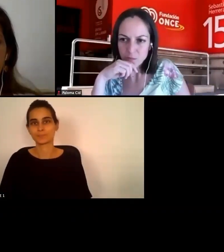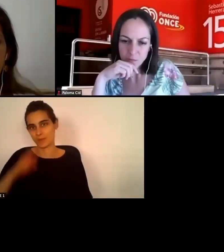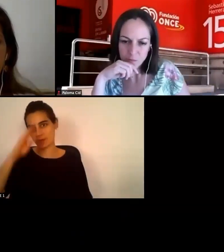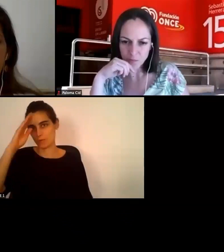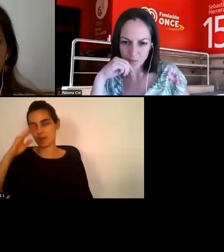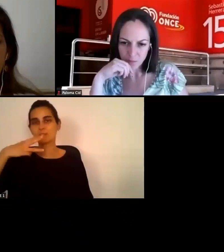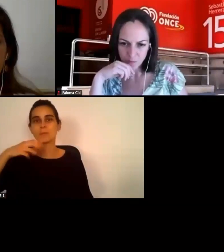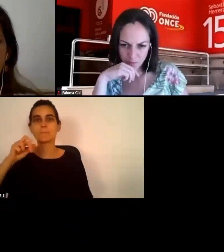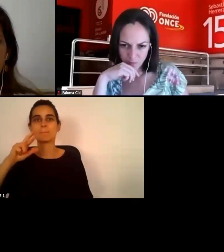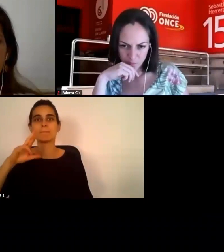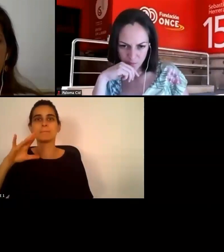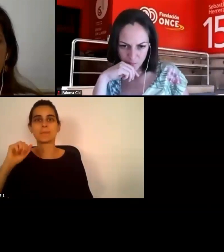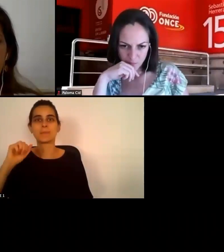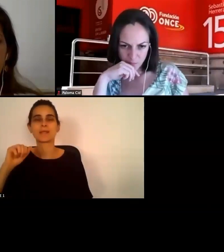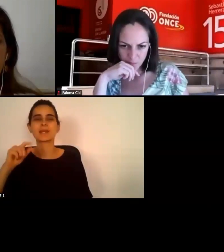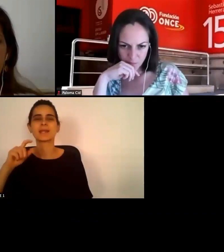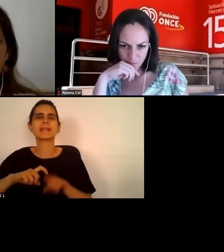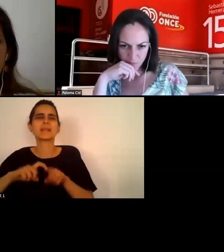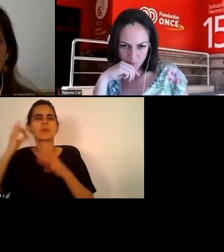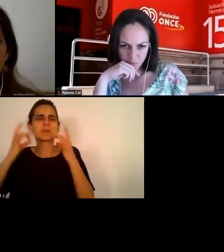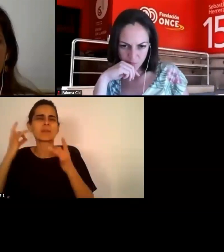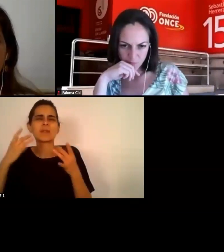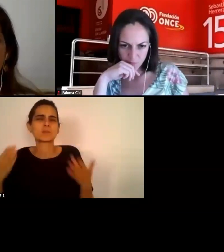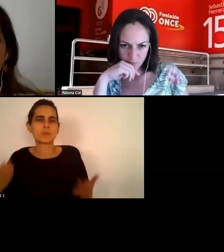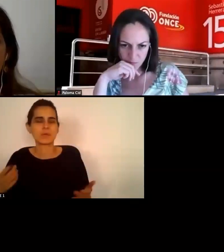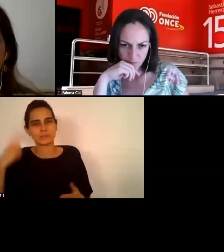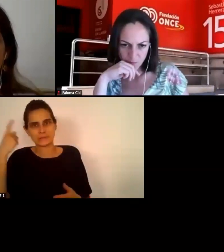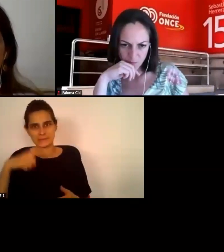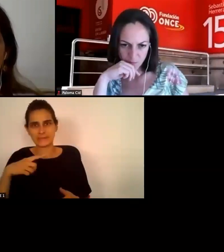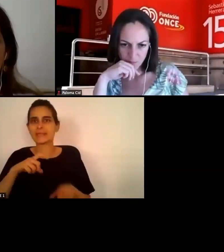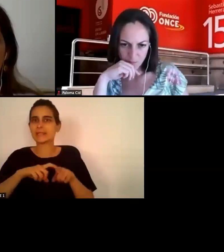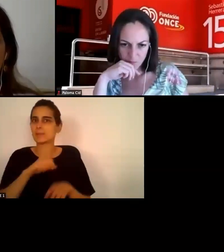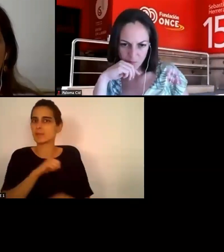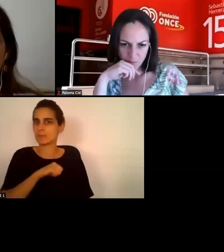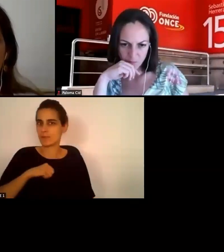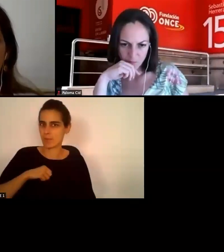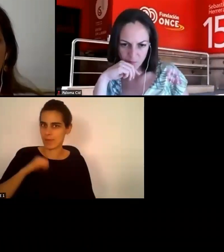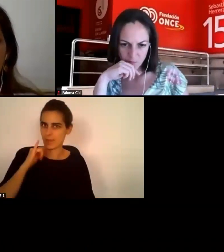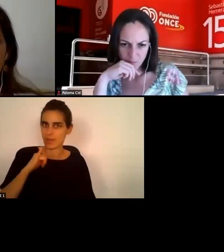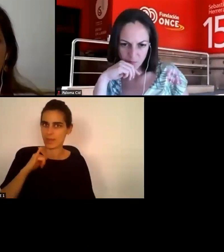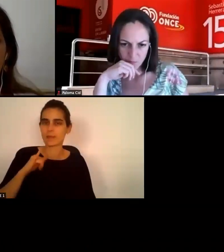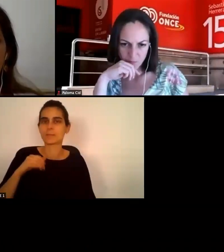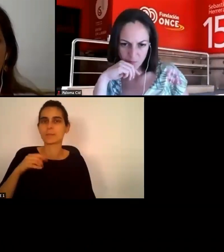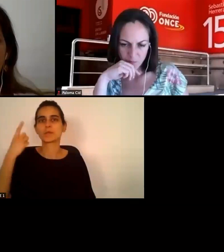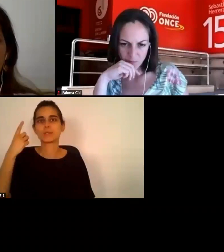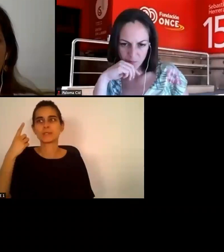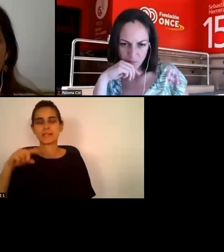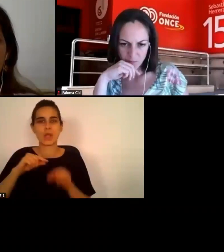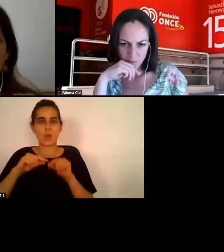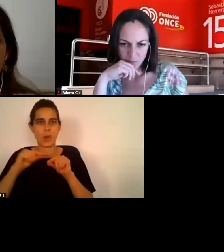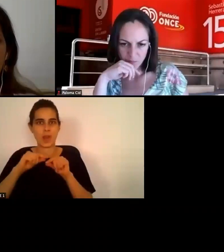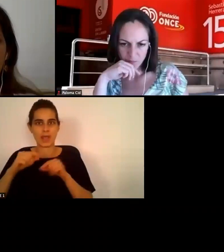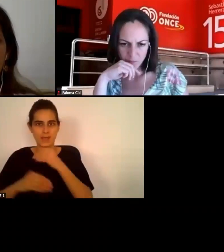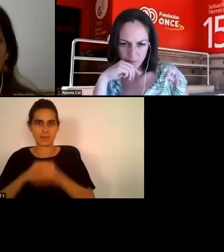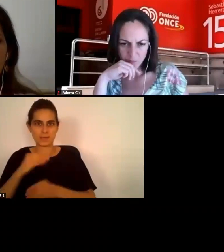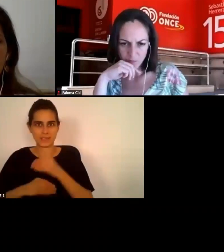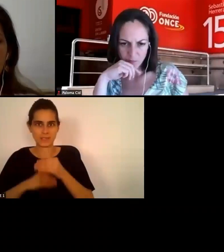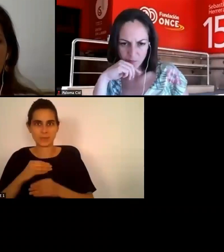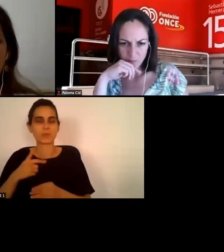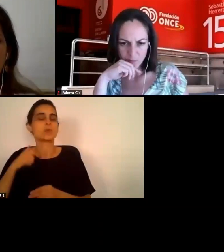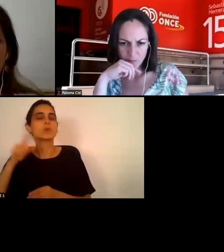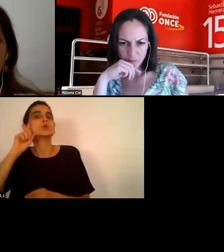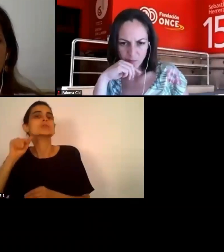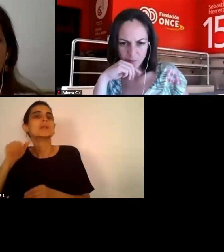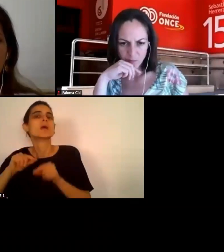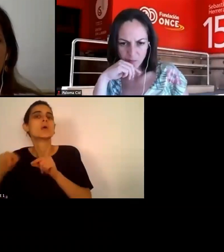¿qué tipo de actividades tenéis? Sé que tenéis actividades de tipo individual, pero sé las actividades online que habéis hecho. O sea, pero no sé las actividades